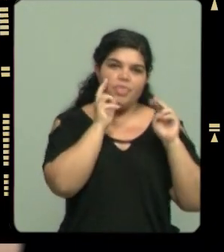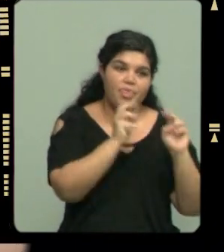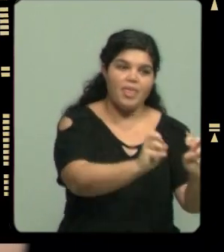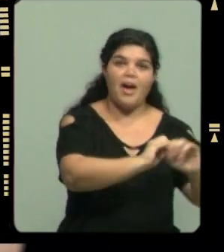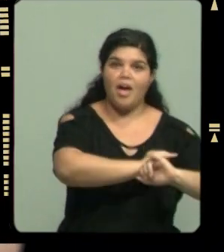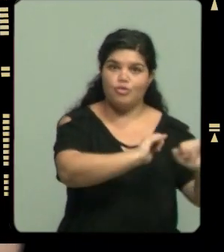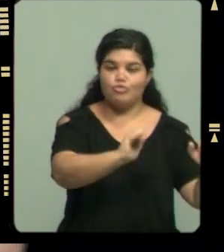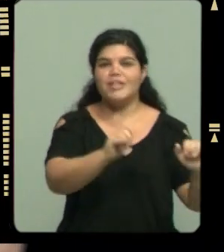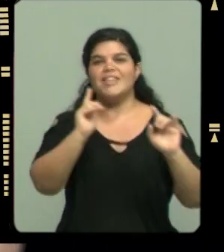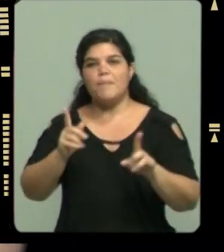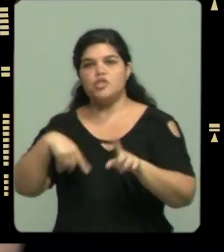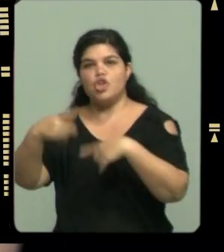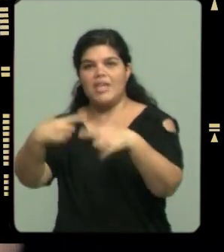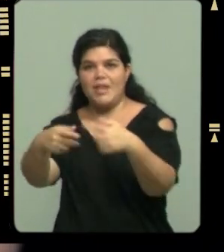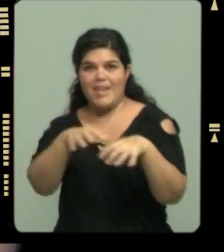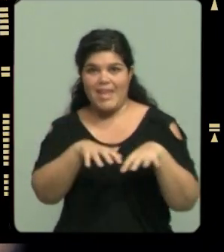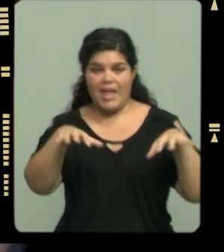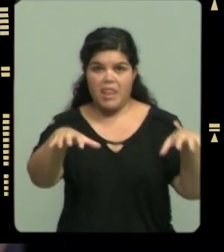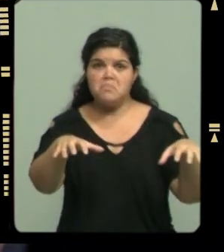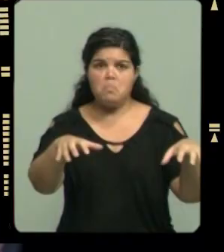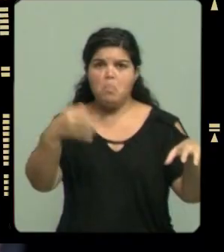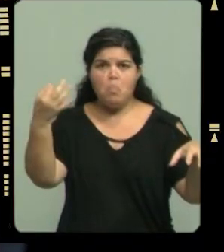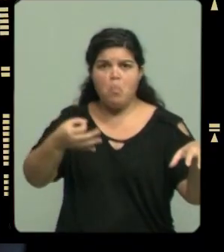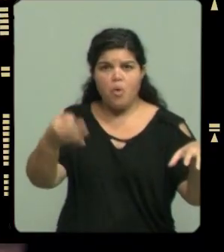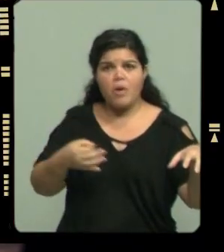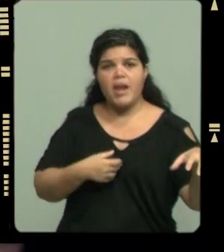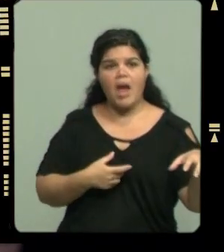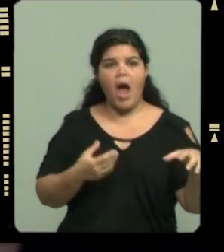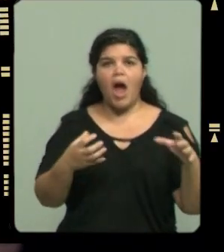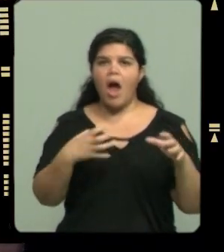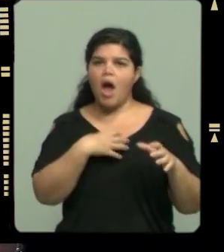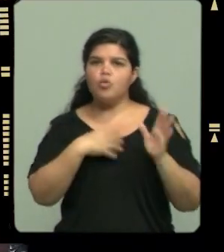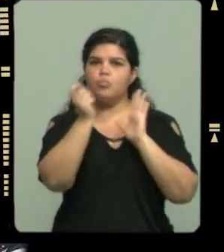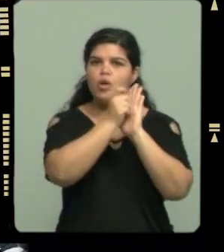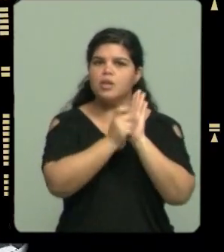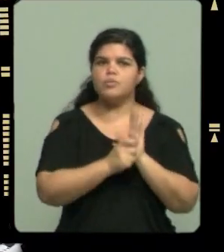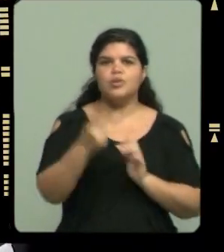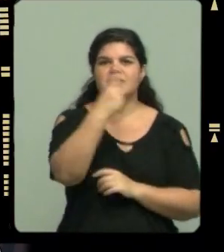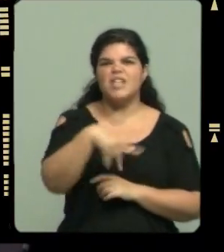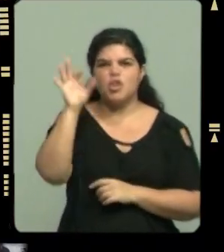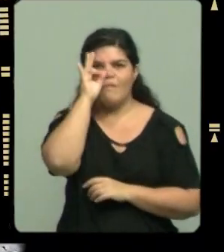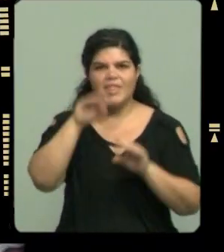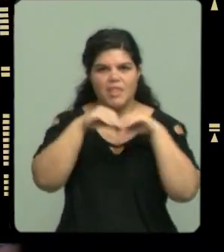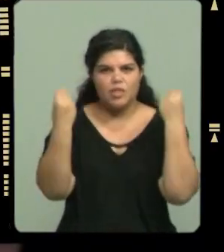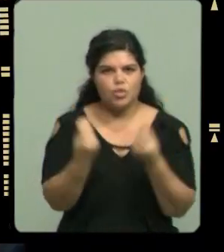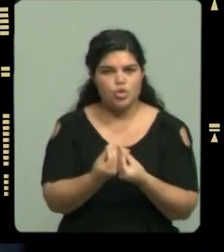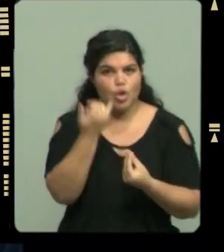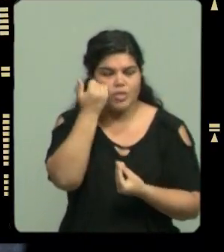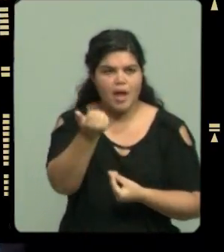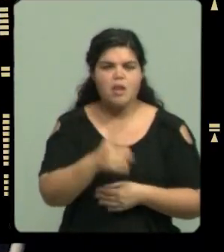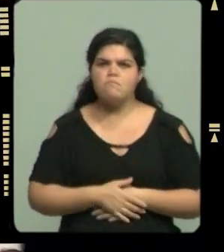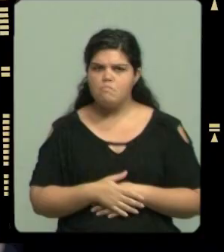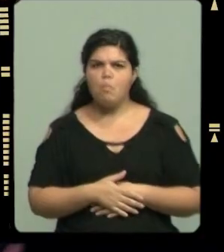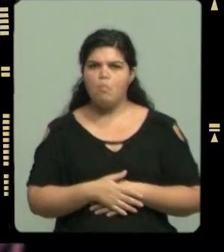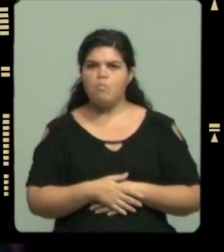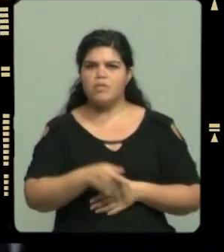sobre ciencia de datos y sobre sostenibilidad. La convocatoria fue muy buena, se sumaron muchos chicos. ¿Cuántos son más o menos? 120 chicos se sumaron,